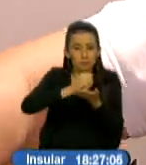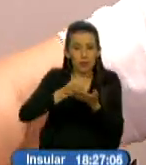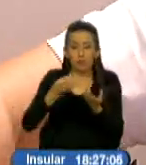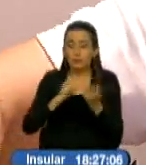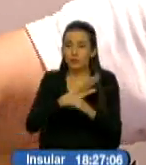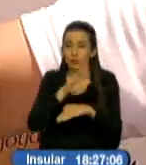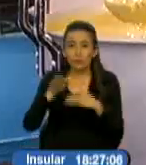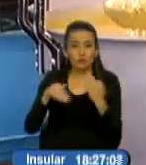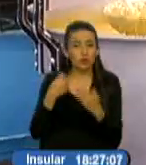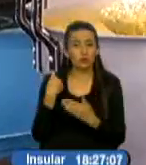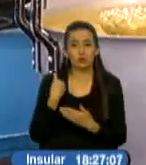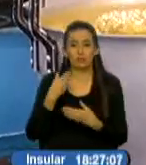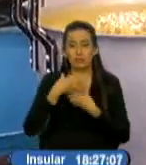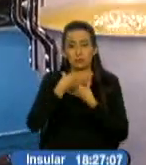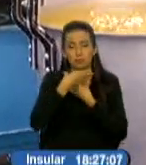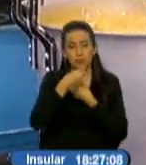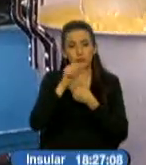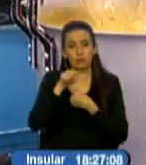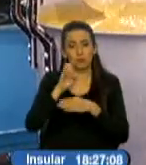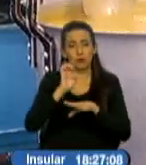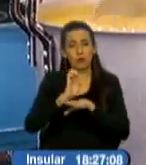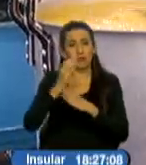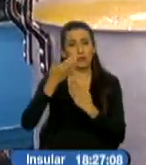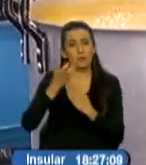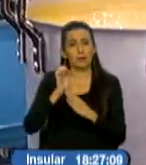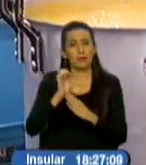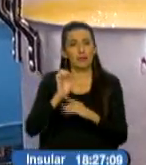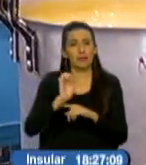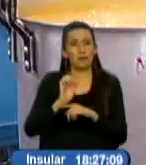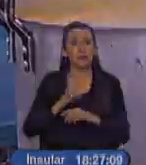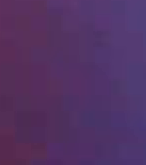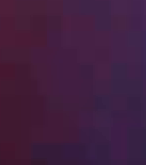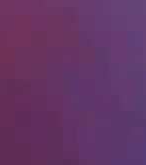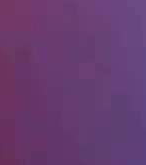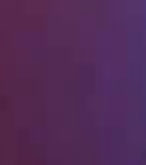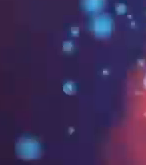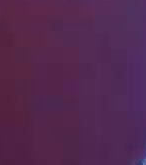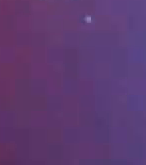de la Fanesca. Carlos Flores, Ecuador TV.